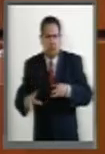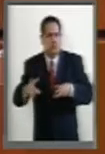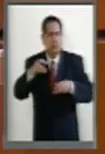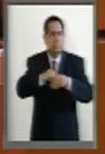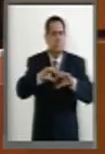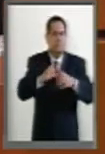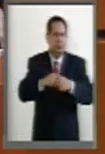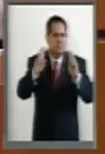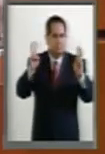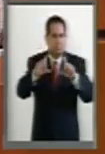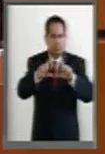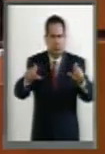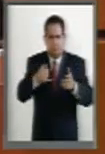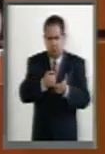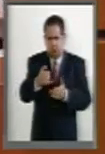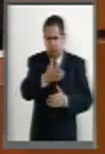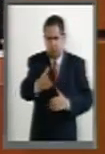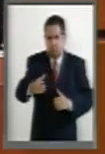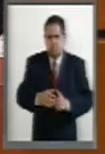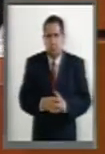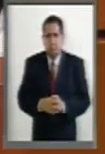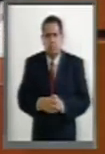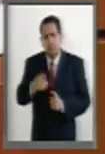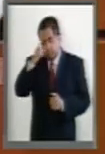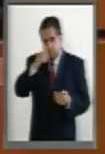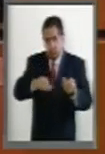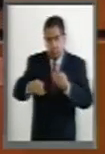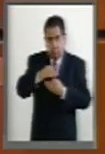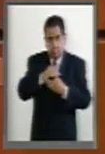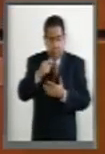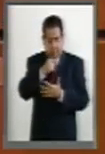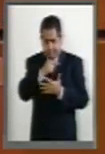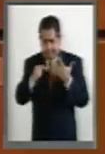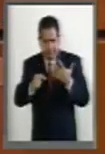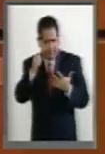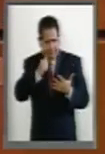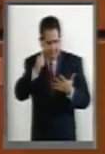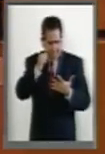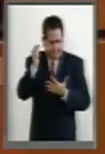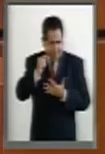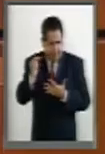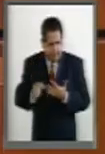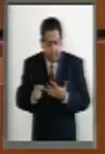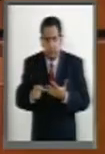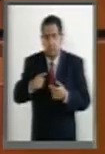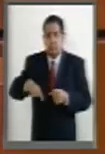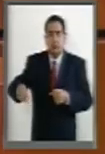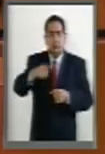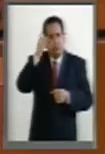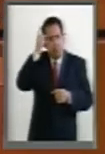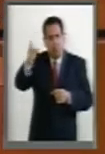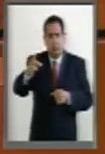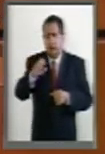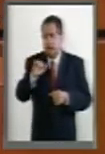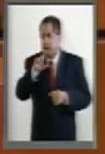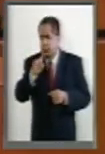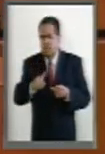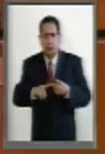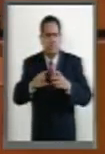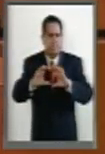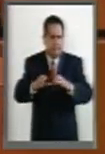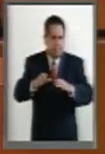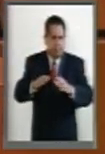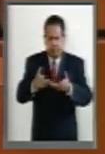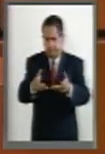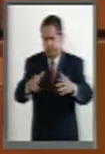en el tema agrario, para que en todo tiempo y en todo momento los ejidatarios, los comuneros o